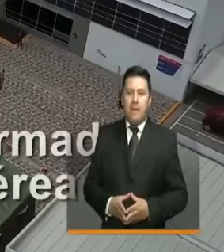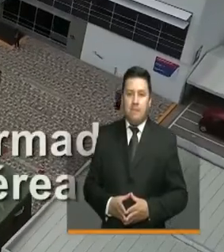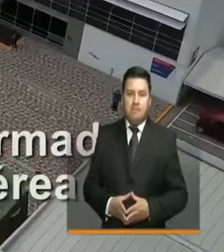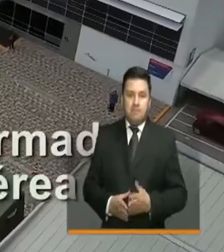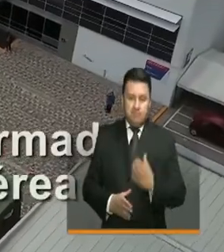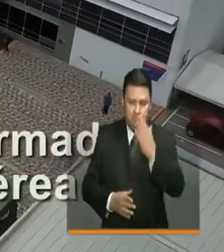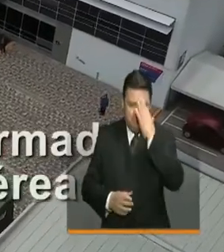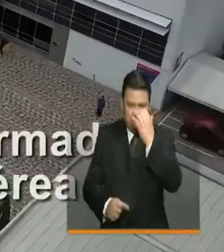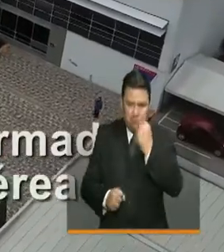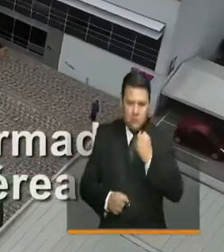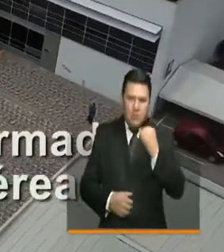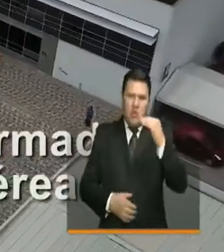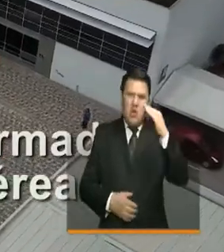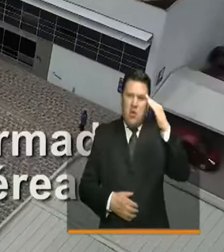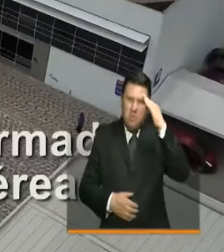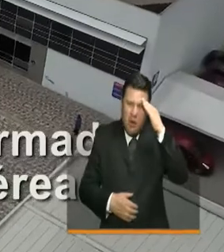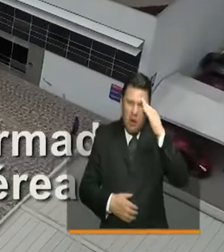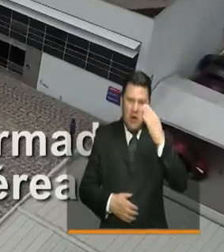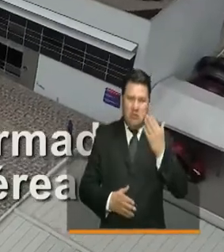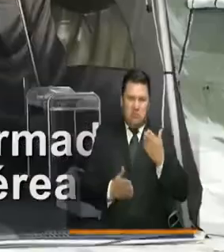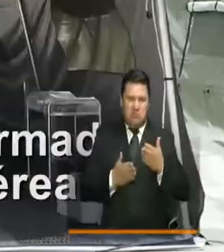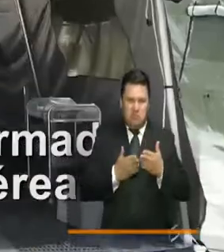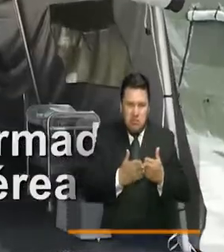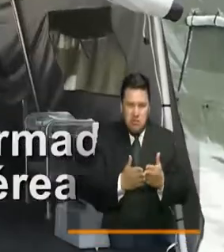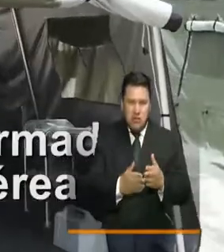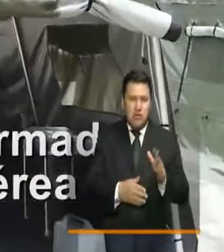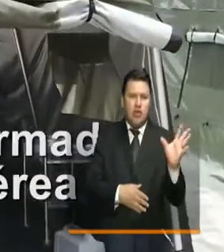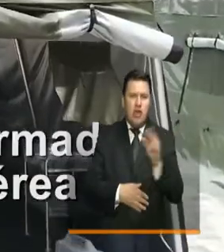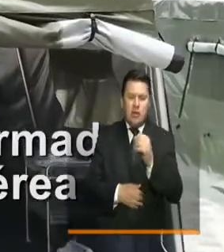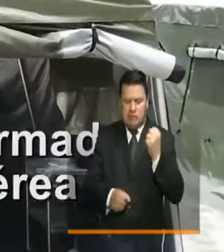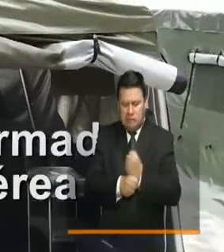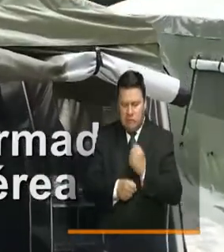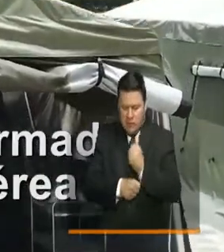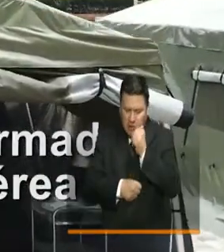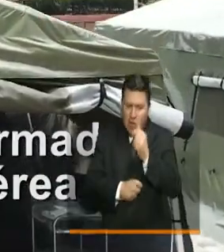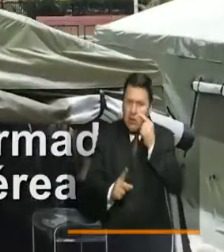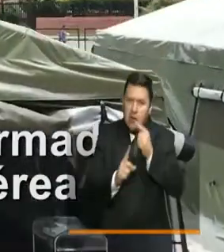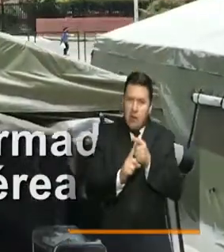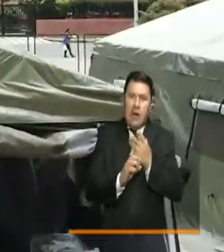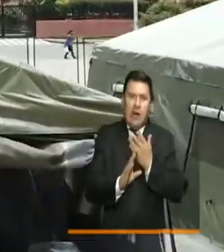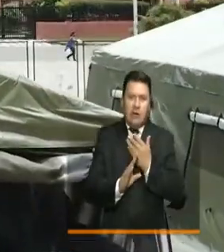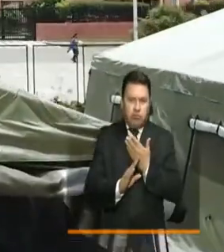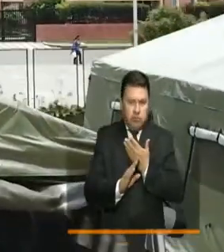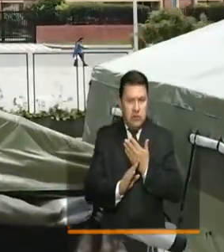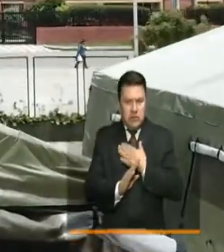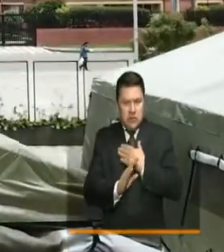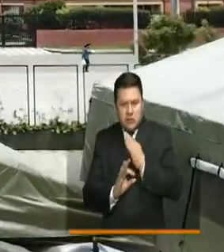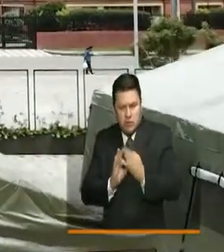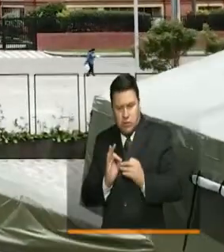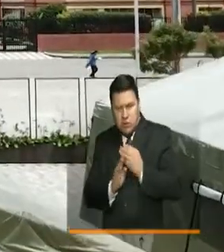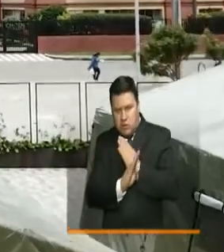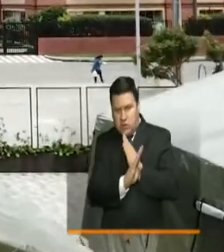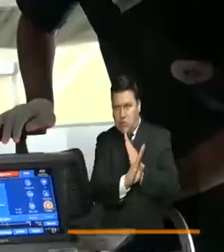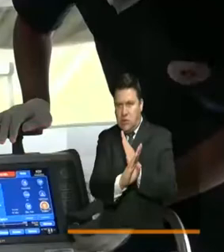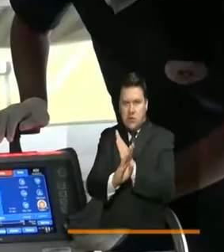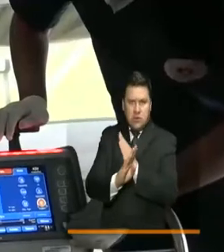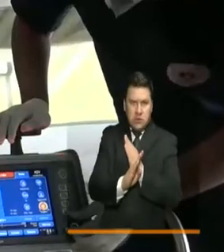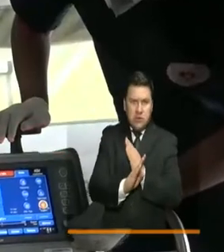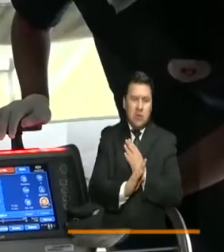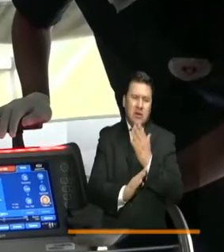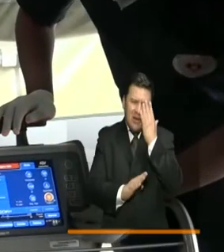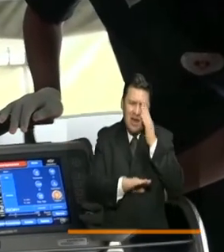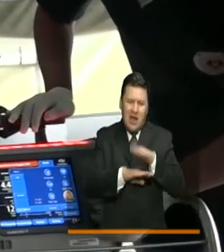Nuestros soldados, policías e infantes de Marina trabajan todos los días por la seguridad y por acompañar a todos los colombianos en la emergencia